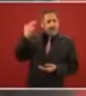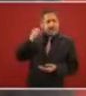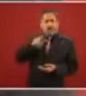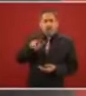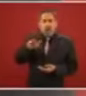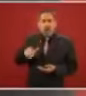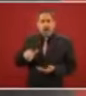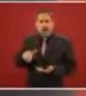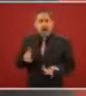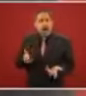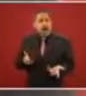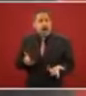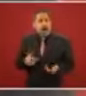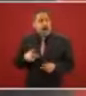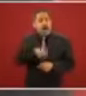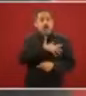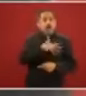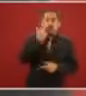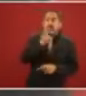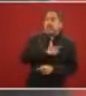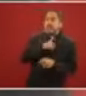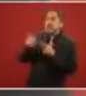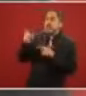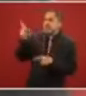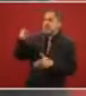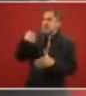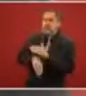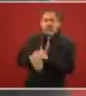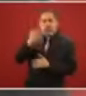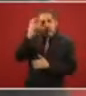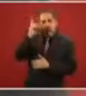Y quisieran que fracasáramos.